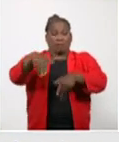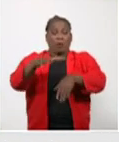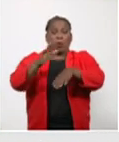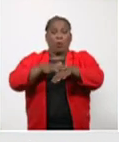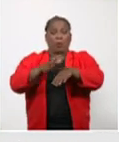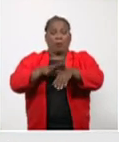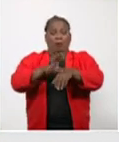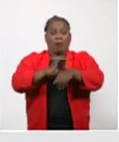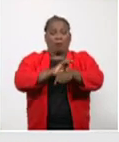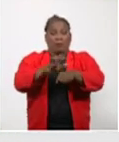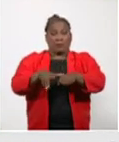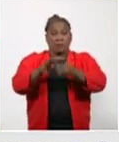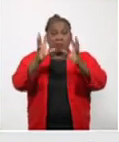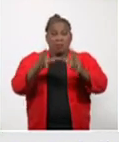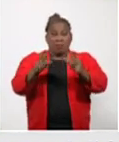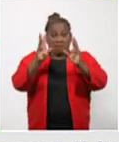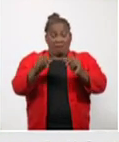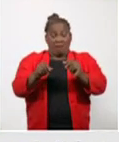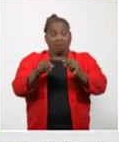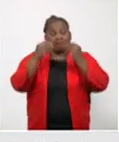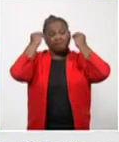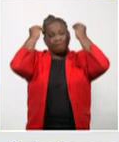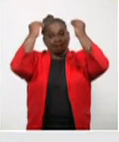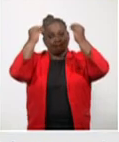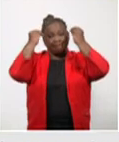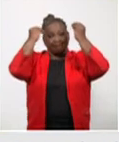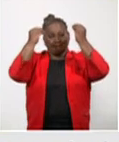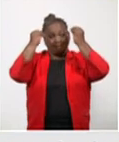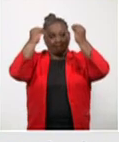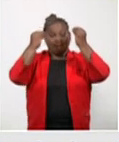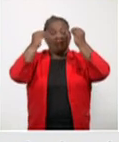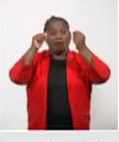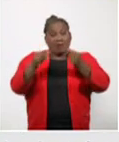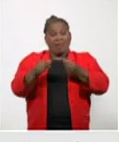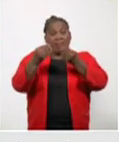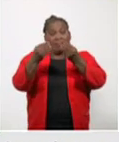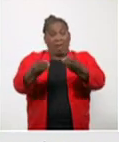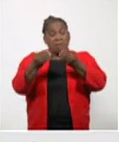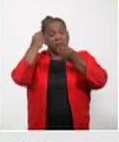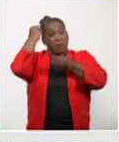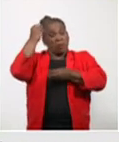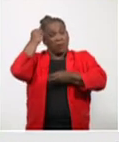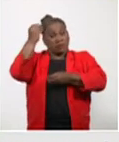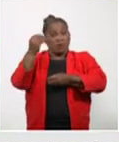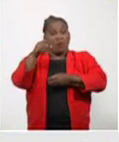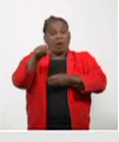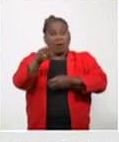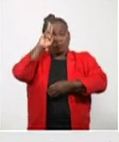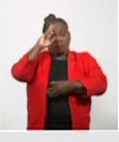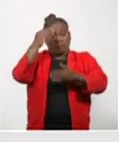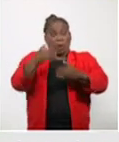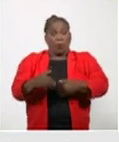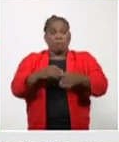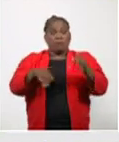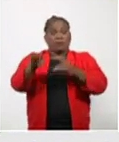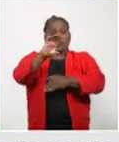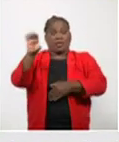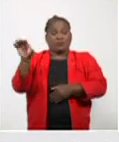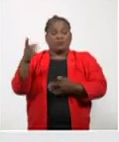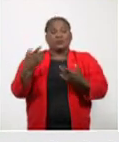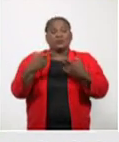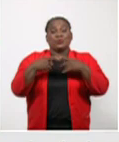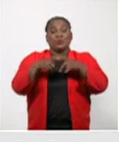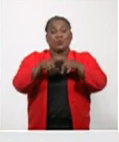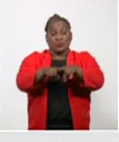Cifras preocupantes que siguen poniendo en tensión al Sistema Nacional de Salud y a todos los cubanos. Me acompañará en este primer momento